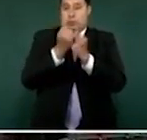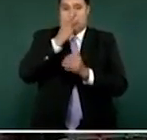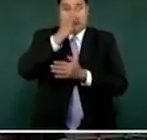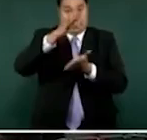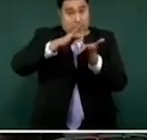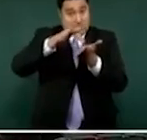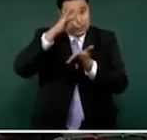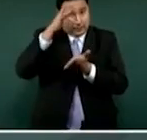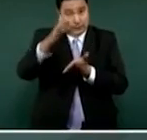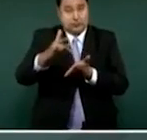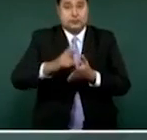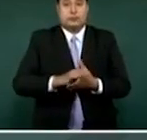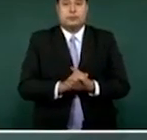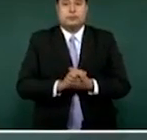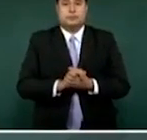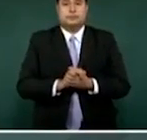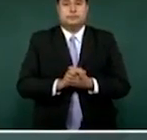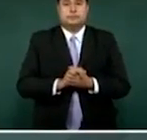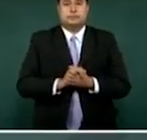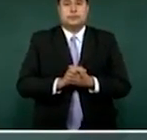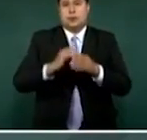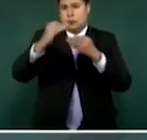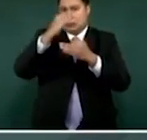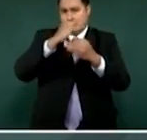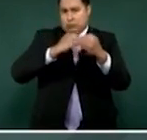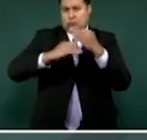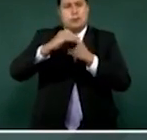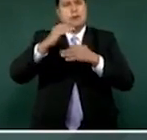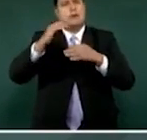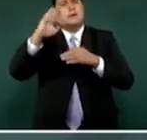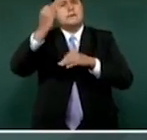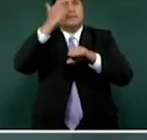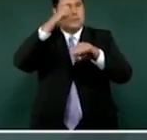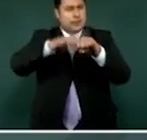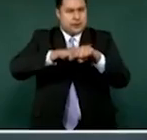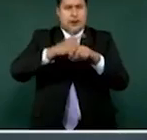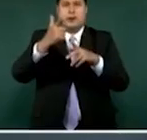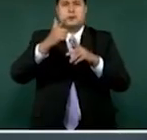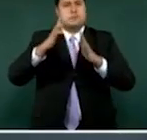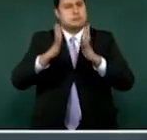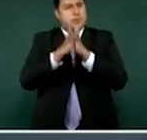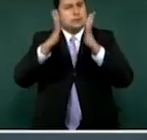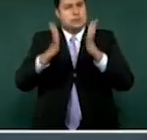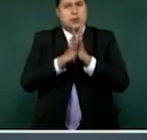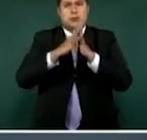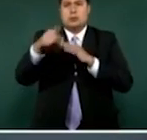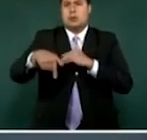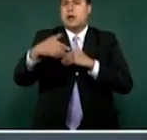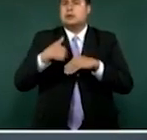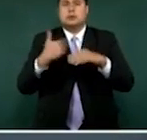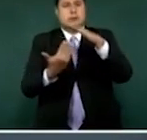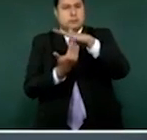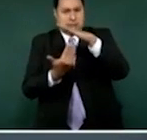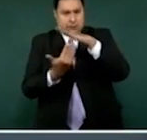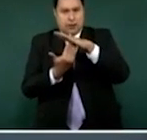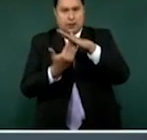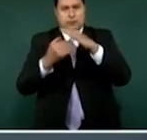apoyo de todas las instancias federales en la participación de nuestras mesas de seguridad,